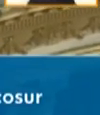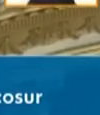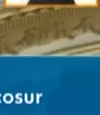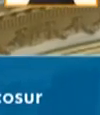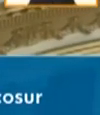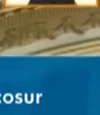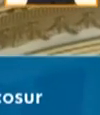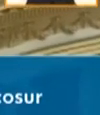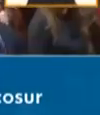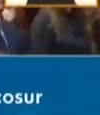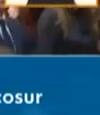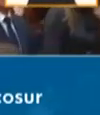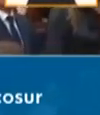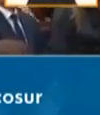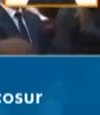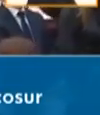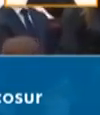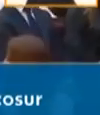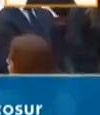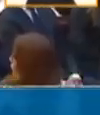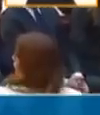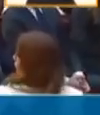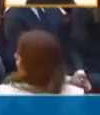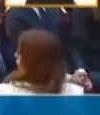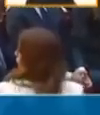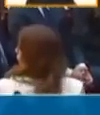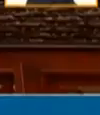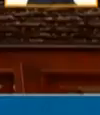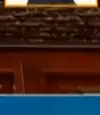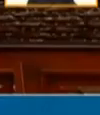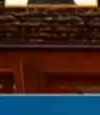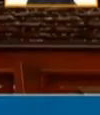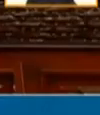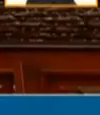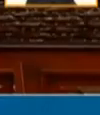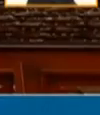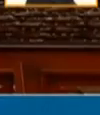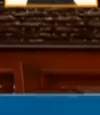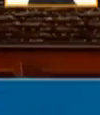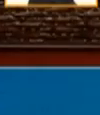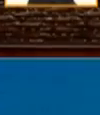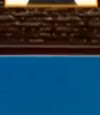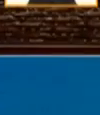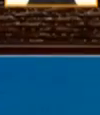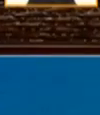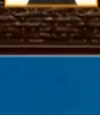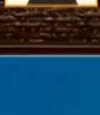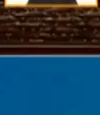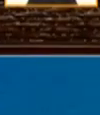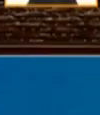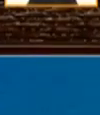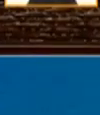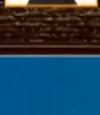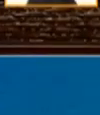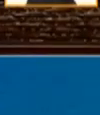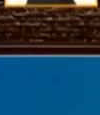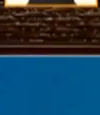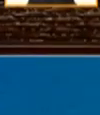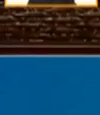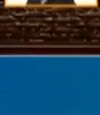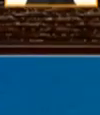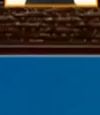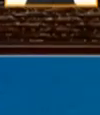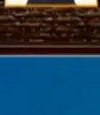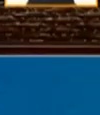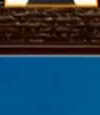Alineado con Estados Unidos, su objetivo es un acuerdo de libre comercio. La oportunidad histórica que tenemos para entablar un acuerdo comercial con Estados